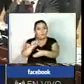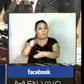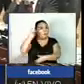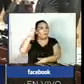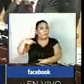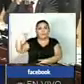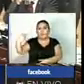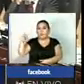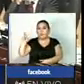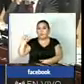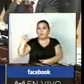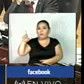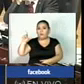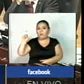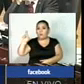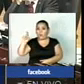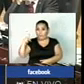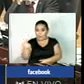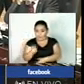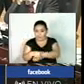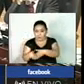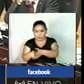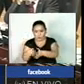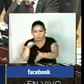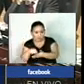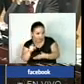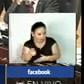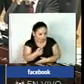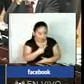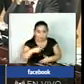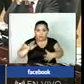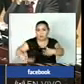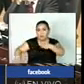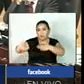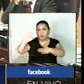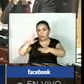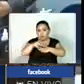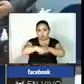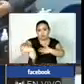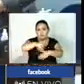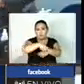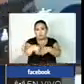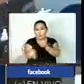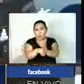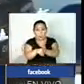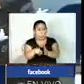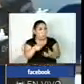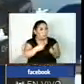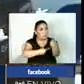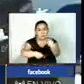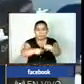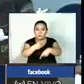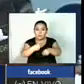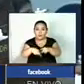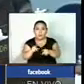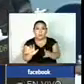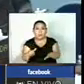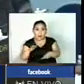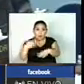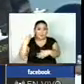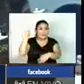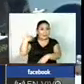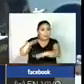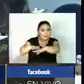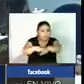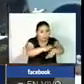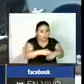Vázquez, ha señalado esta falta de compromiso básicamente de los legisladores de no presentarse a la convocatoria de